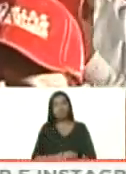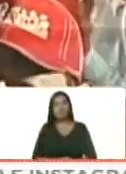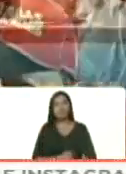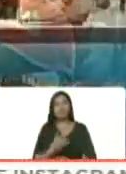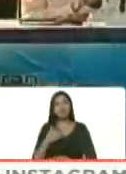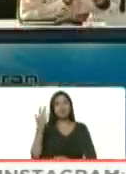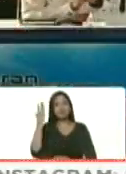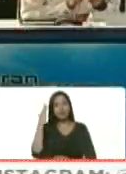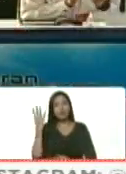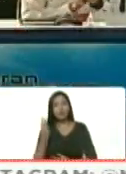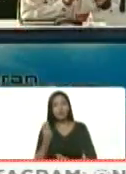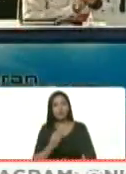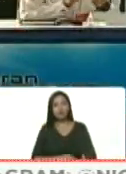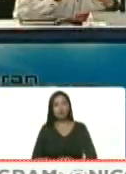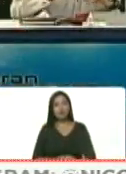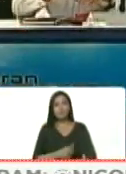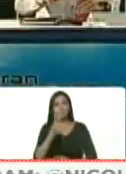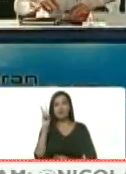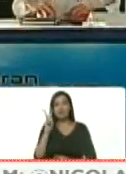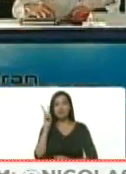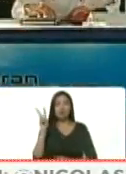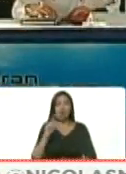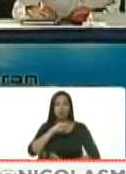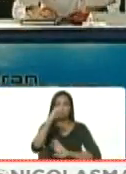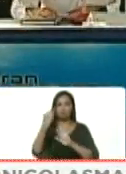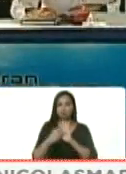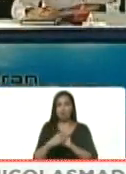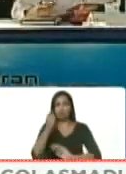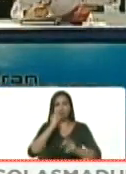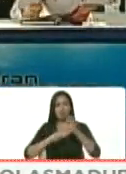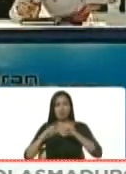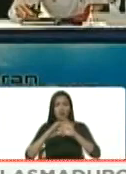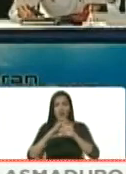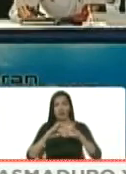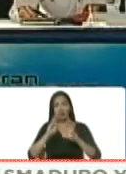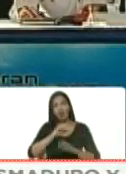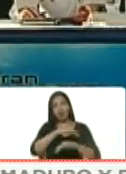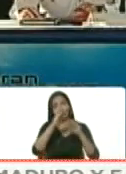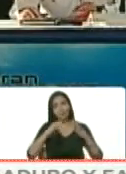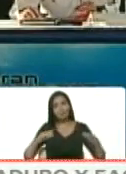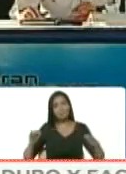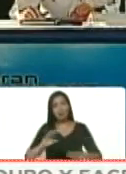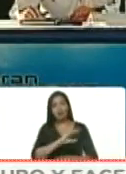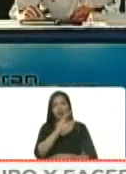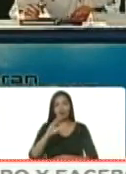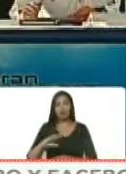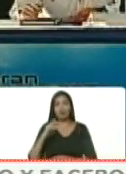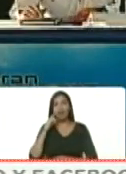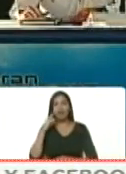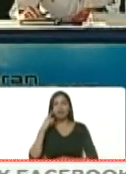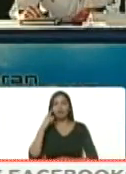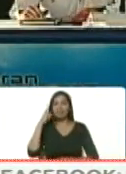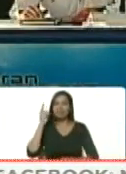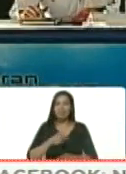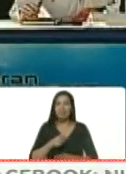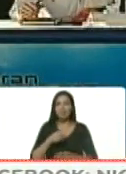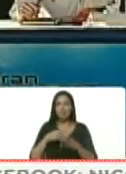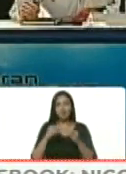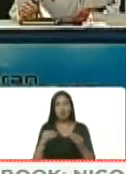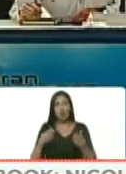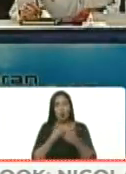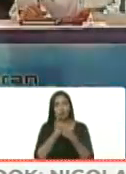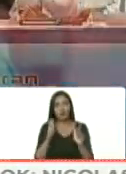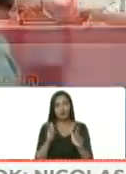enterados. Venezuela entera defiende su mar Caribe, defiende su derecho a la navegación, su